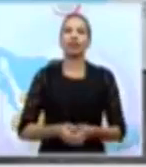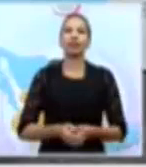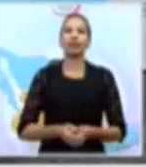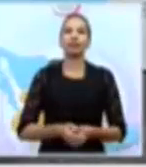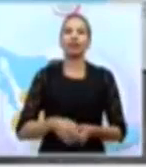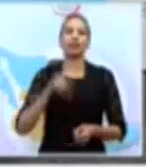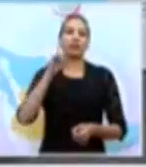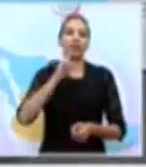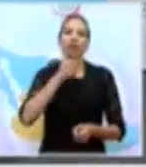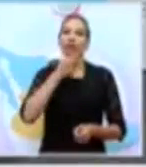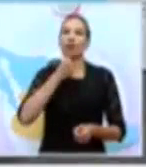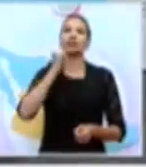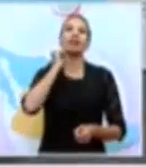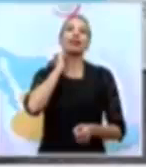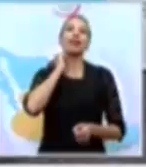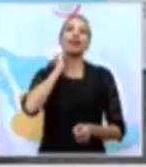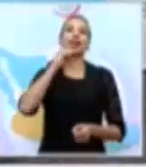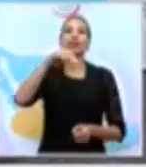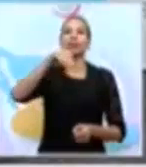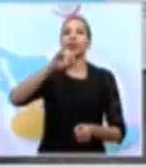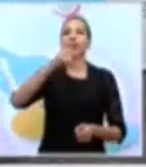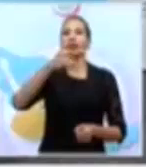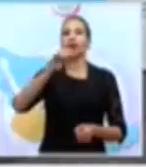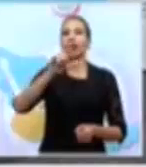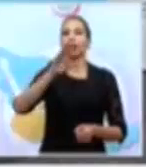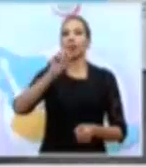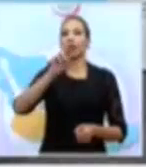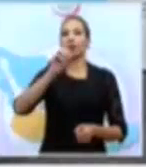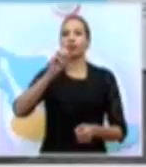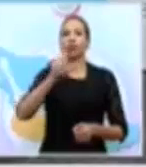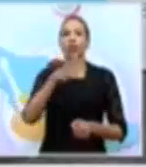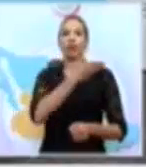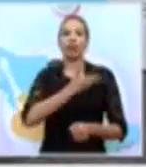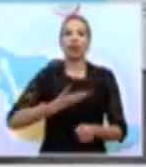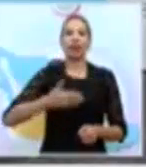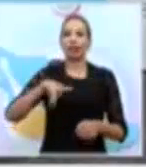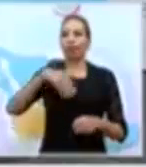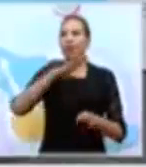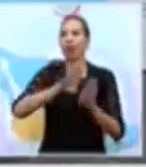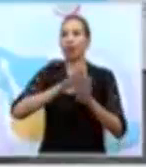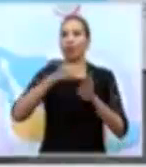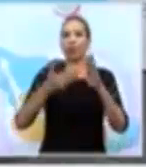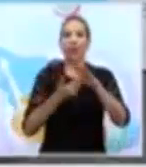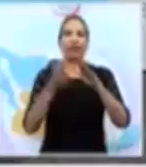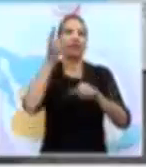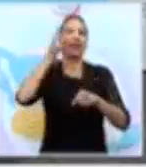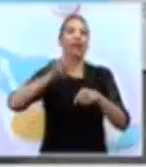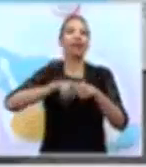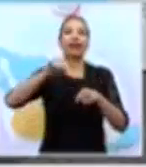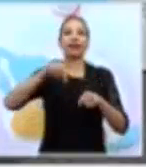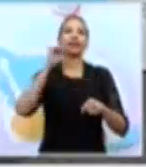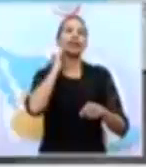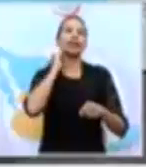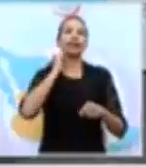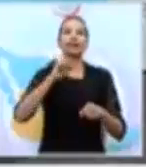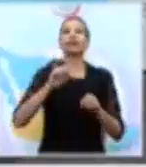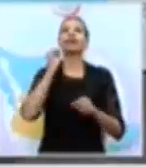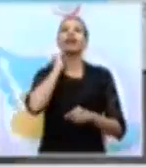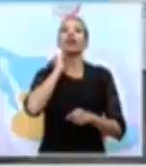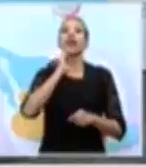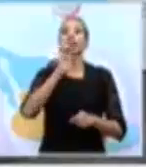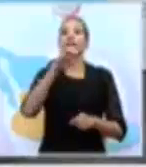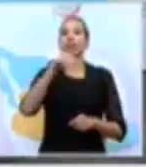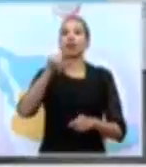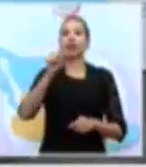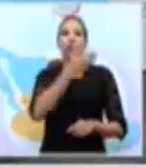señor senador Miguel Barbosa Huerta, presidente de la mesa directiva del Senado, senador Emilio Gamboa Patrón, presidente de